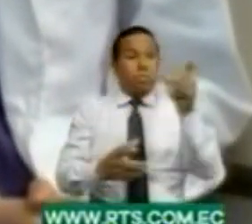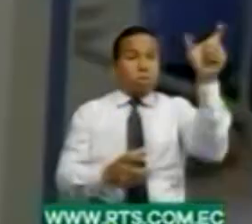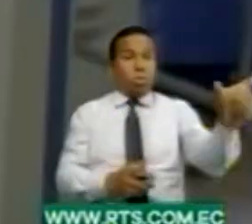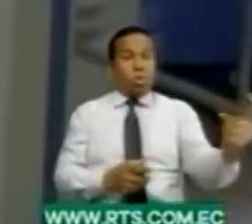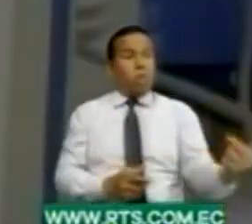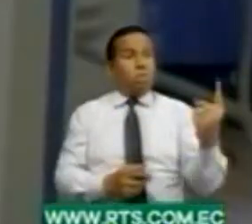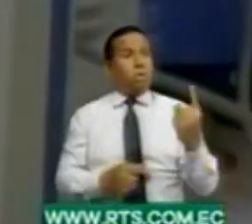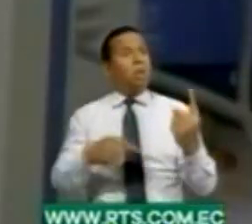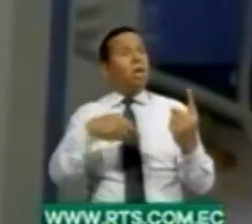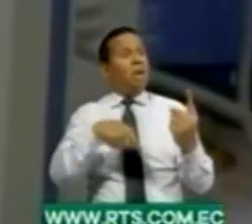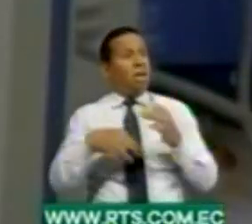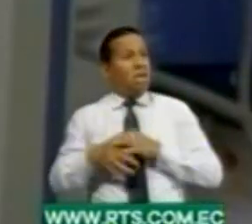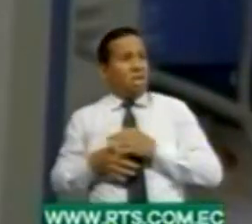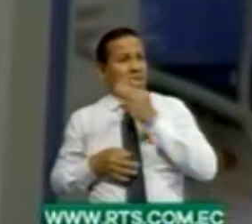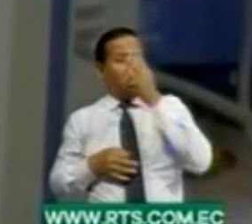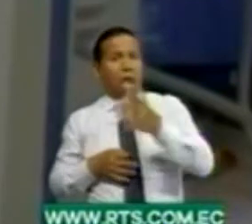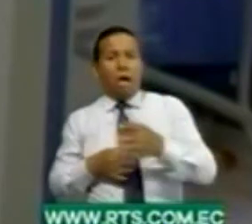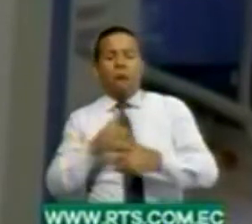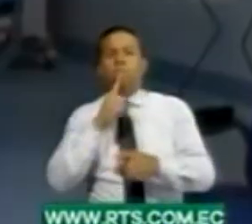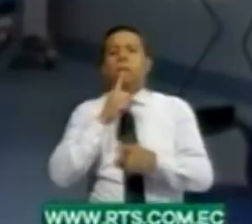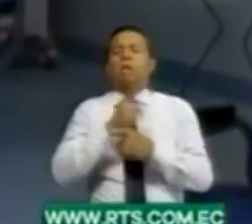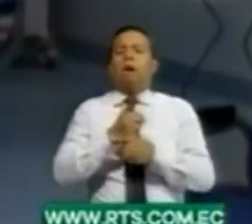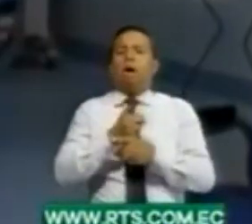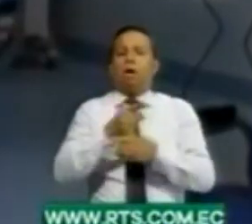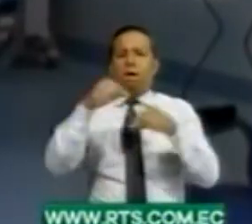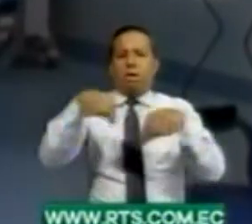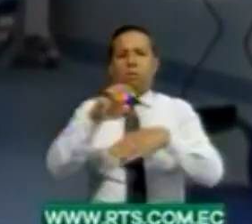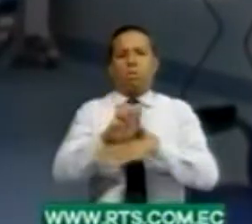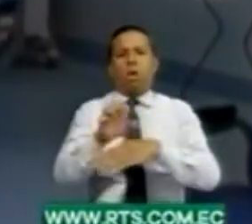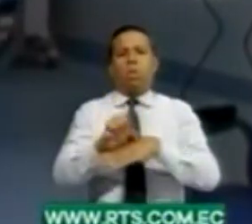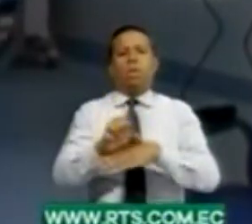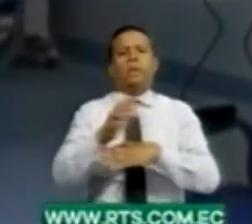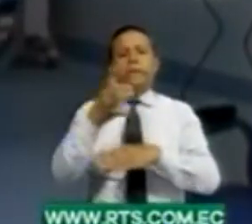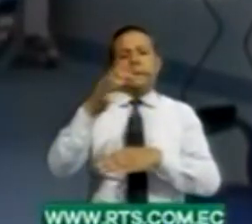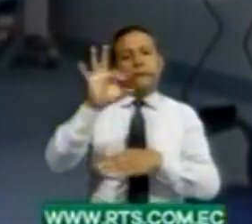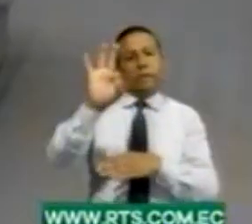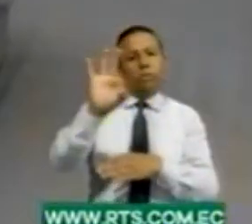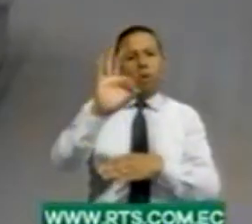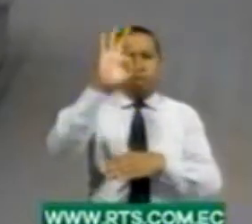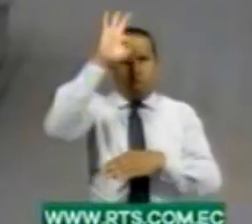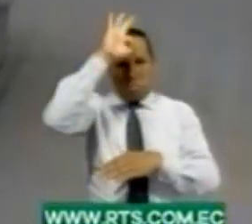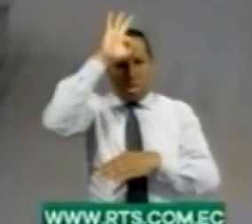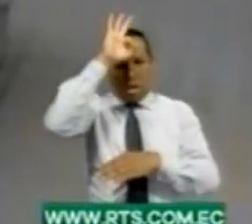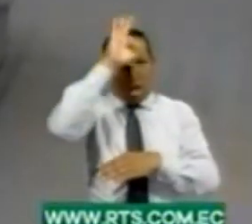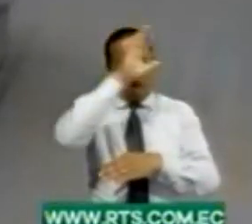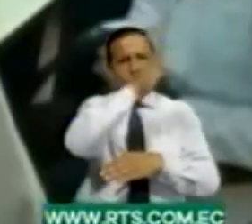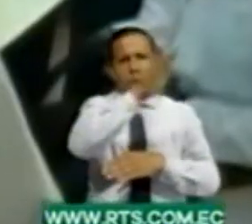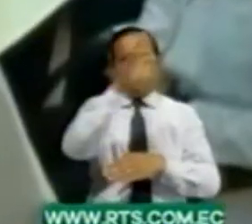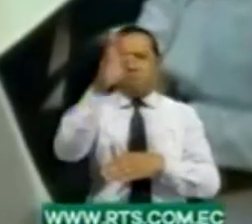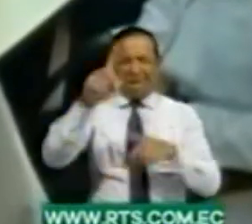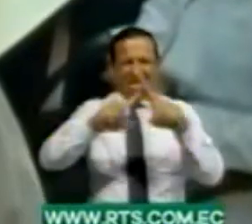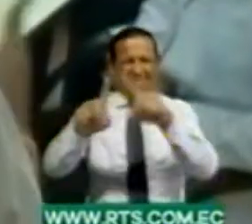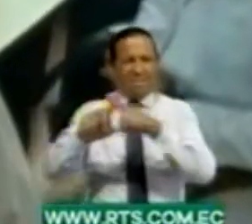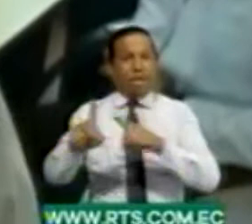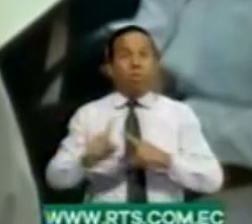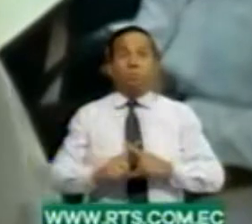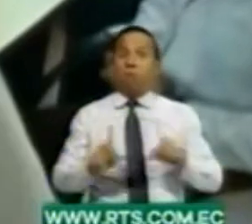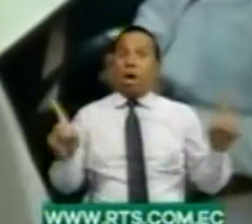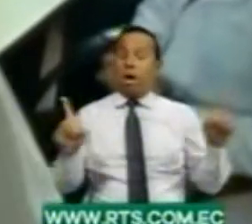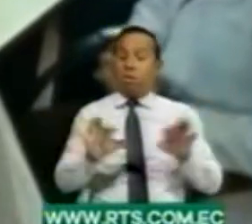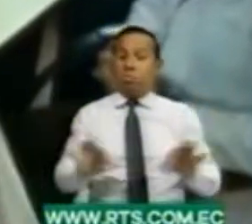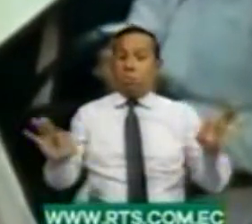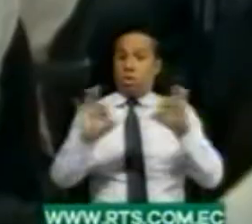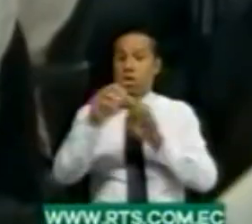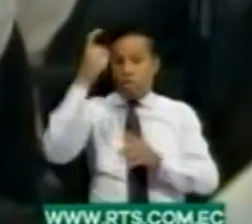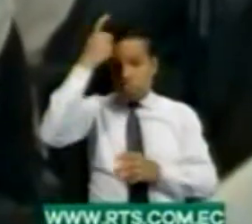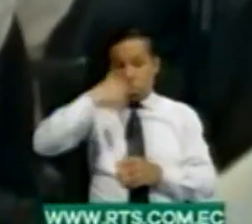si bien en el país existen 19 hospitales designados para la atención de estos casos especiales la bioseguridad del personal